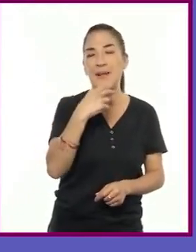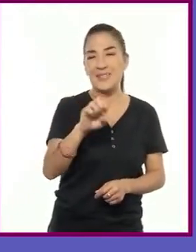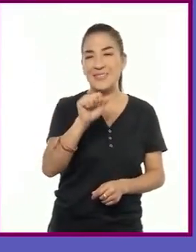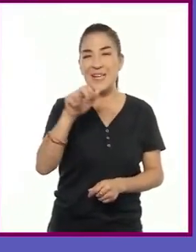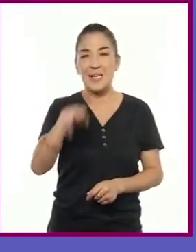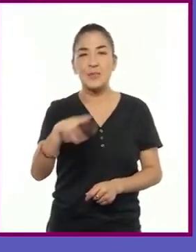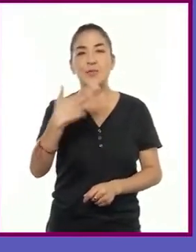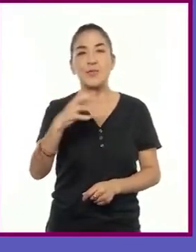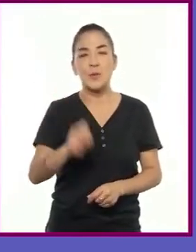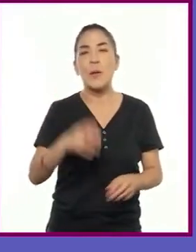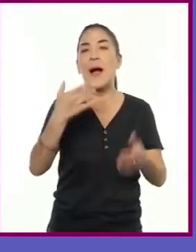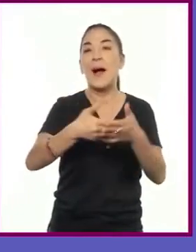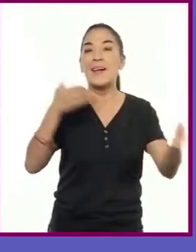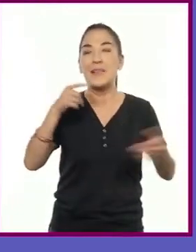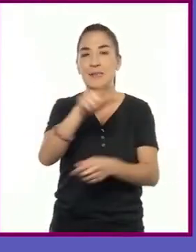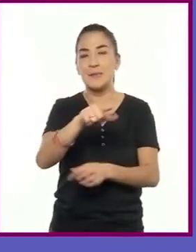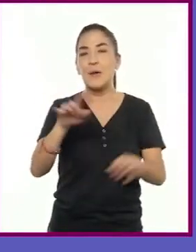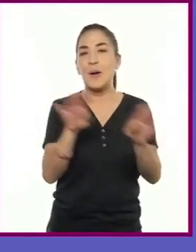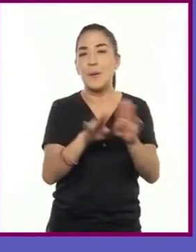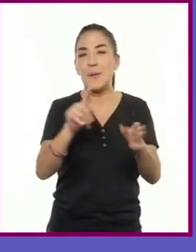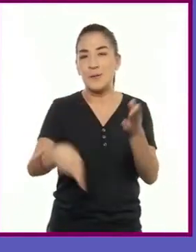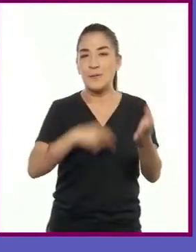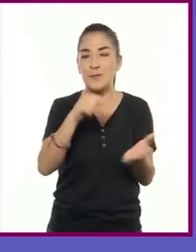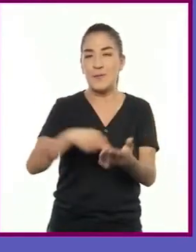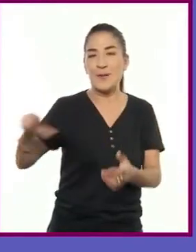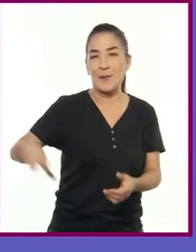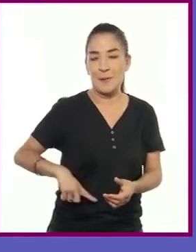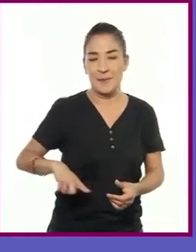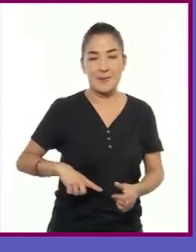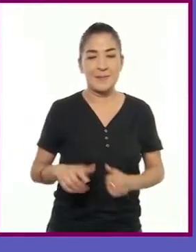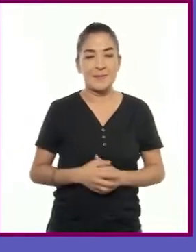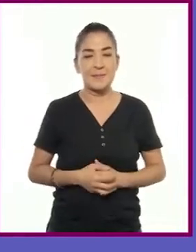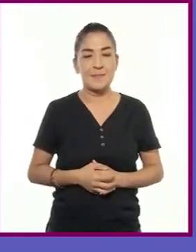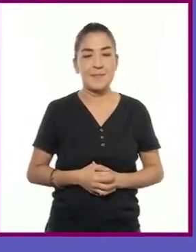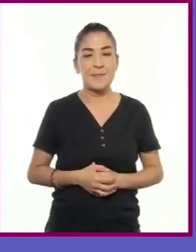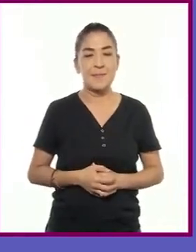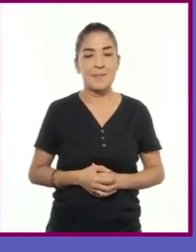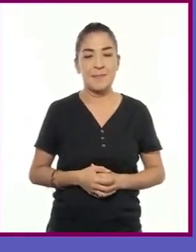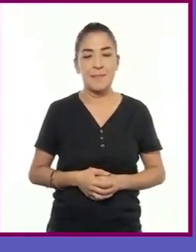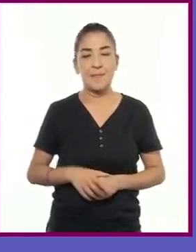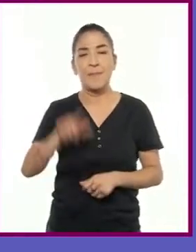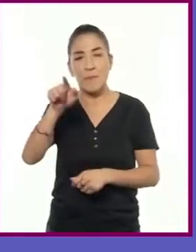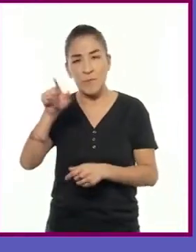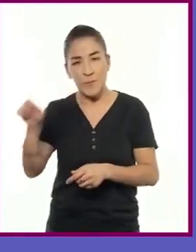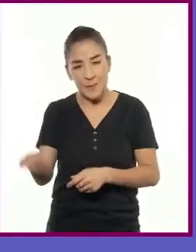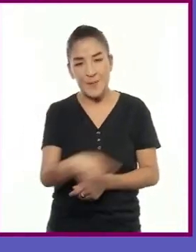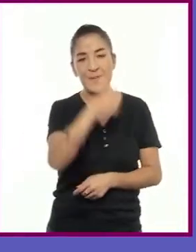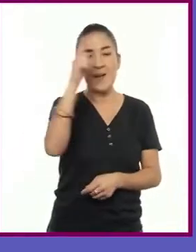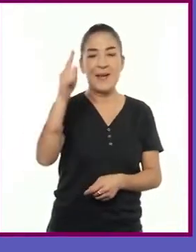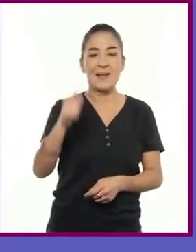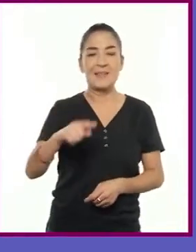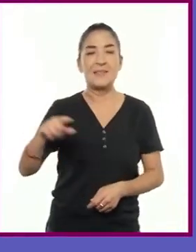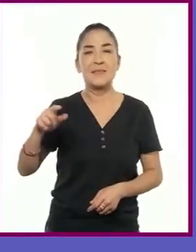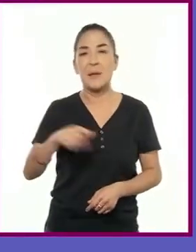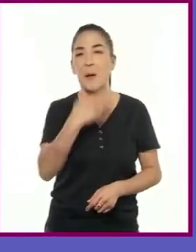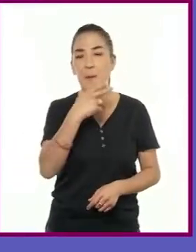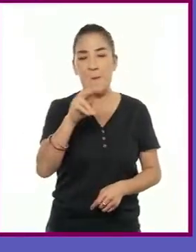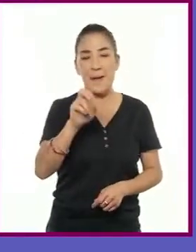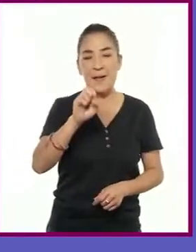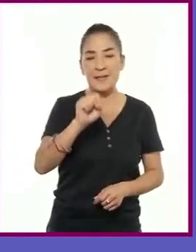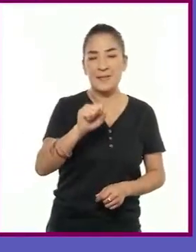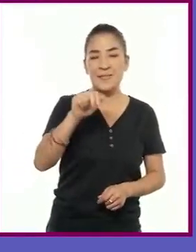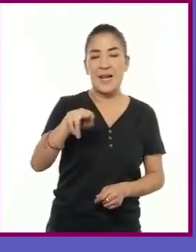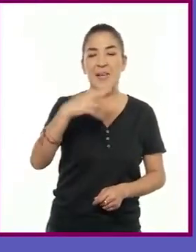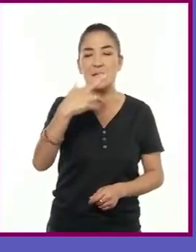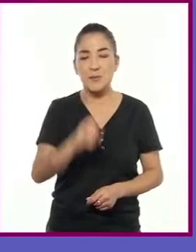de que fuera a gobernar la ínsula. Haz gala, Sancho, de la humildad de tu